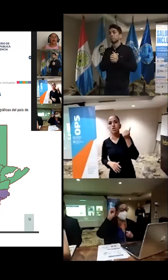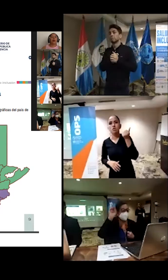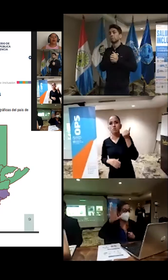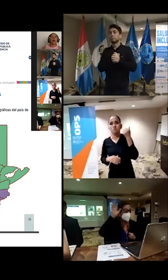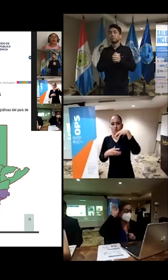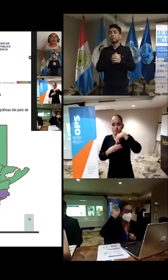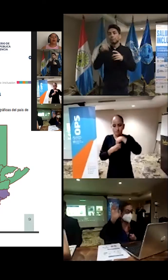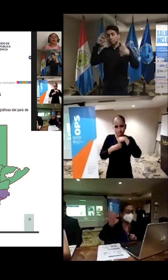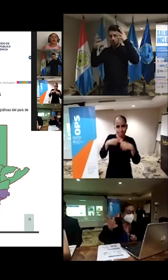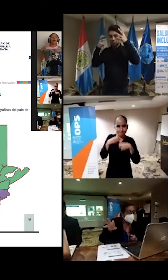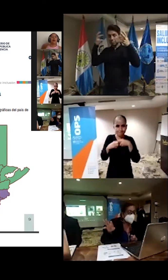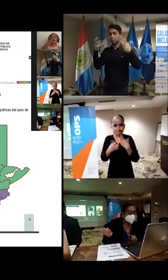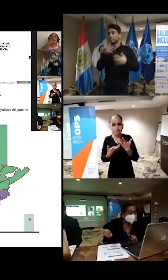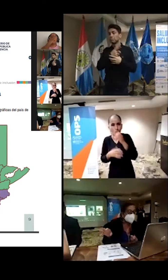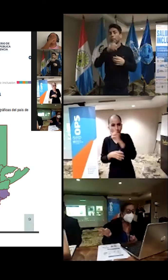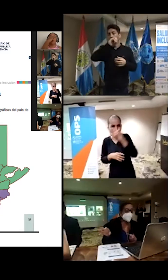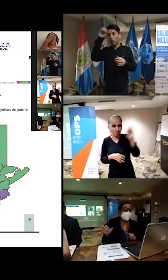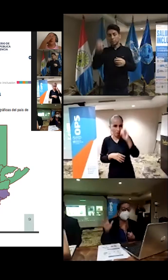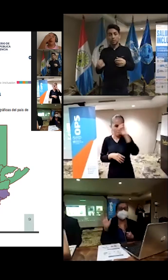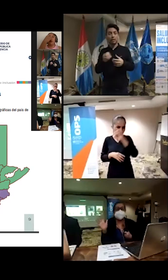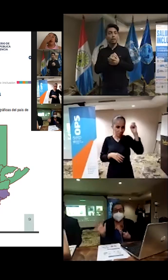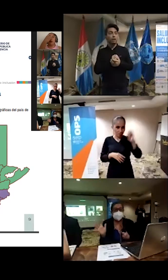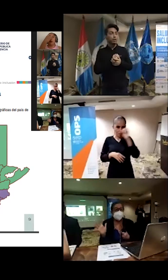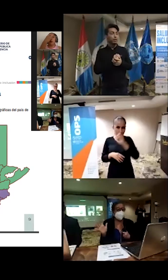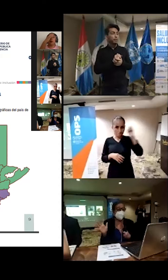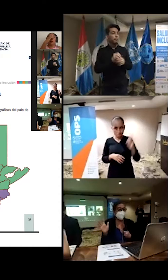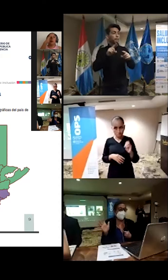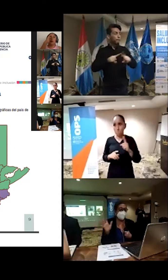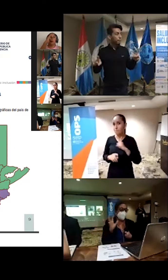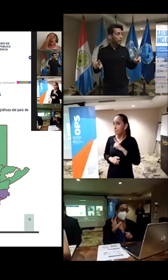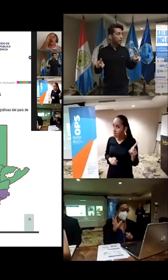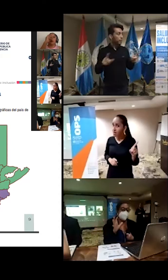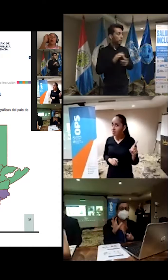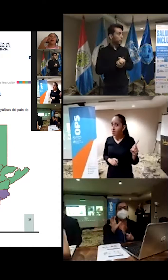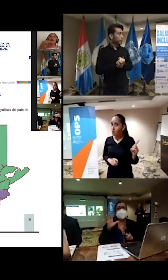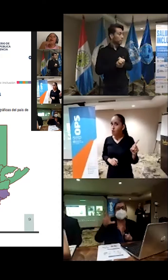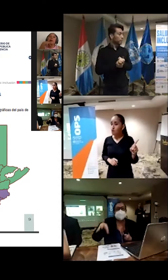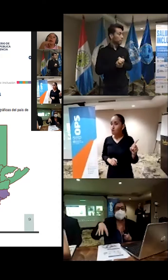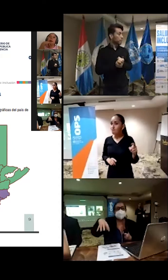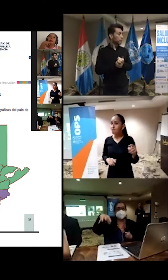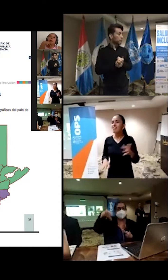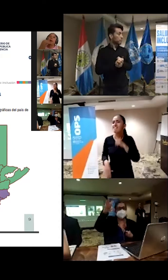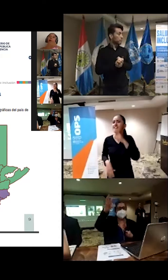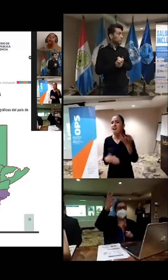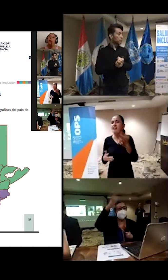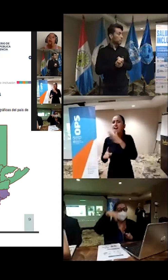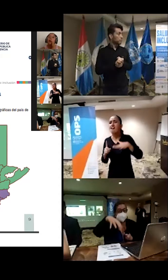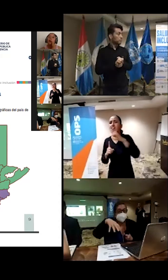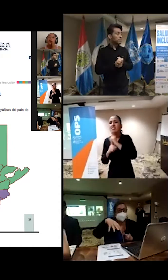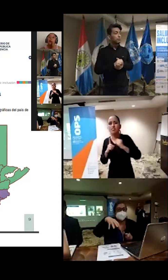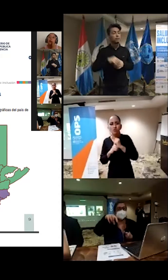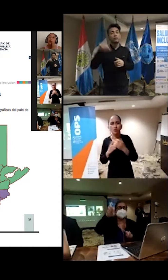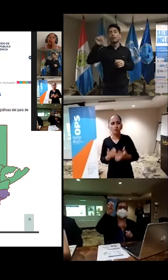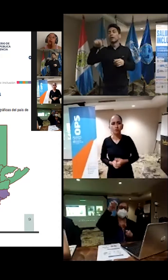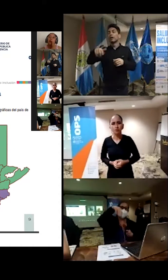cognitiva, etcétera, con ciertos porcentajes, pero que realmente la situación de